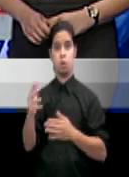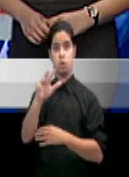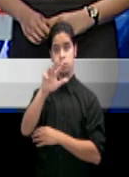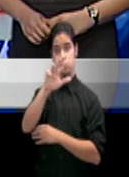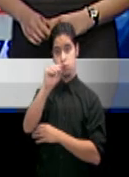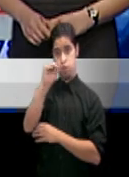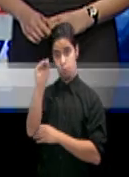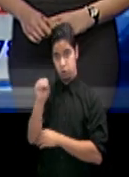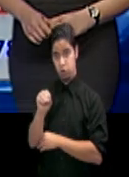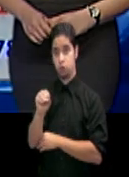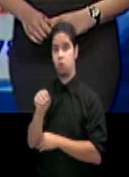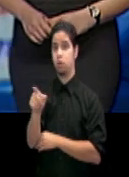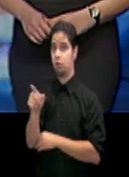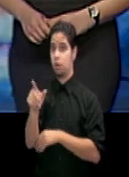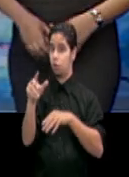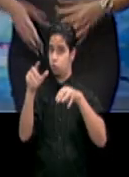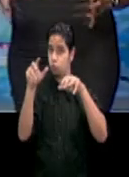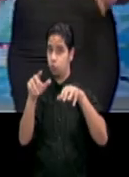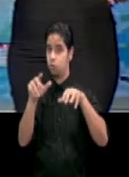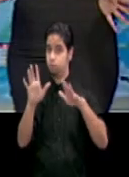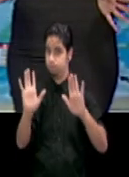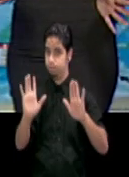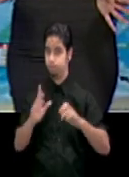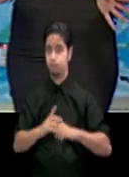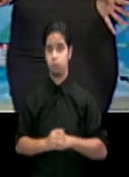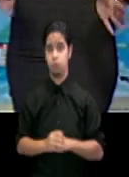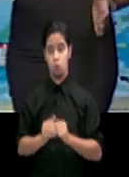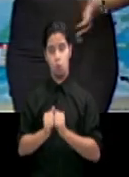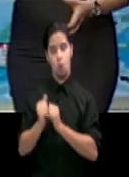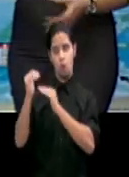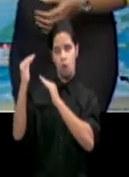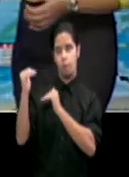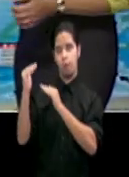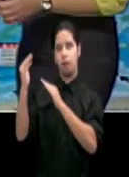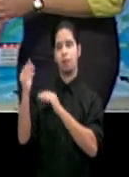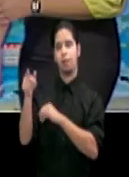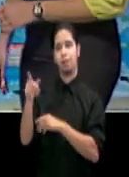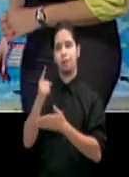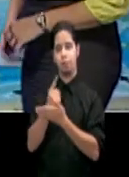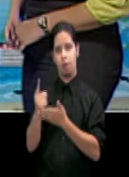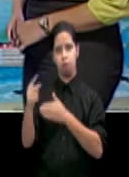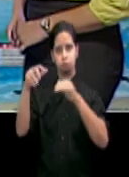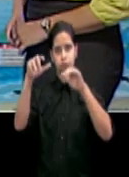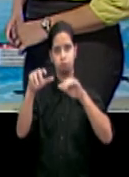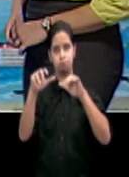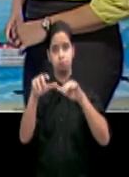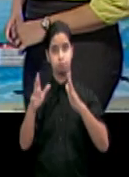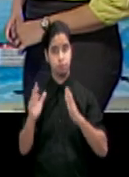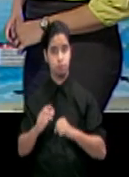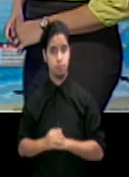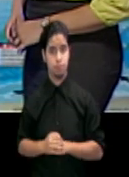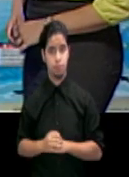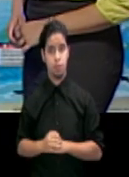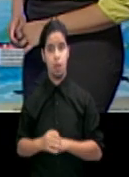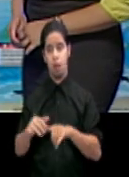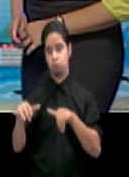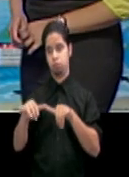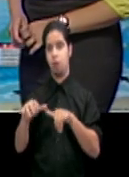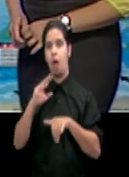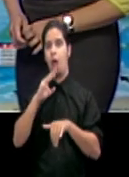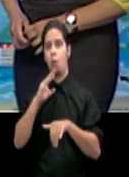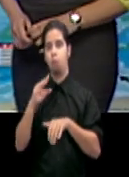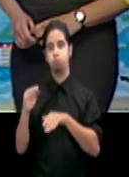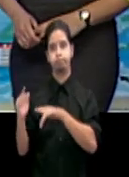de probabilidad de aguaceros. Así que con esperanza vamos a esperar aguaceros esa semana. Las condiciones marítimas, olas no más de 4